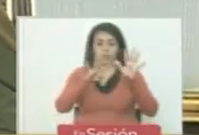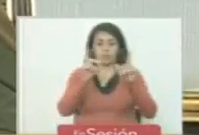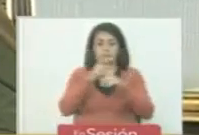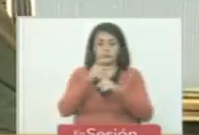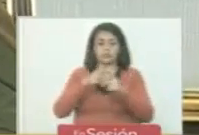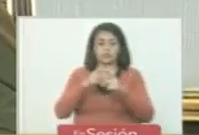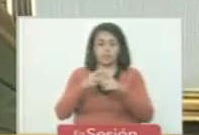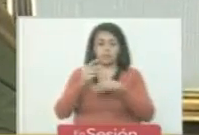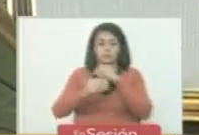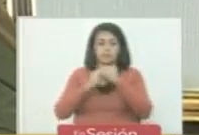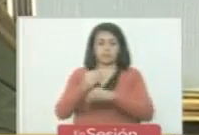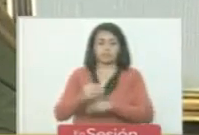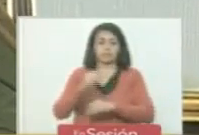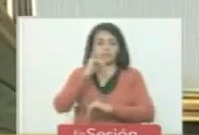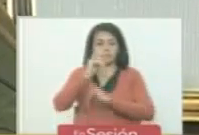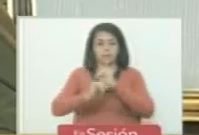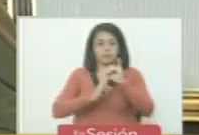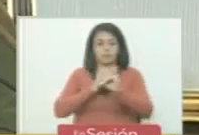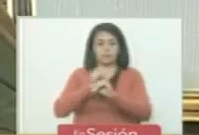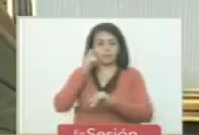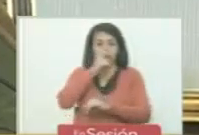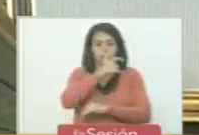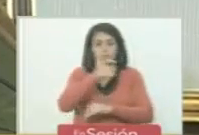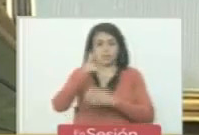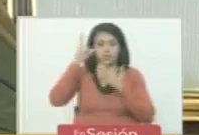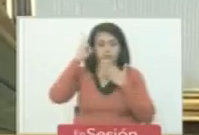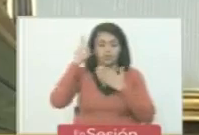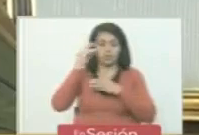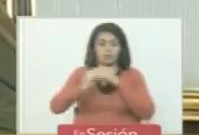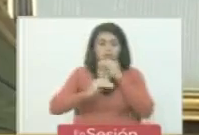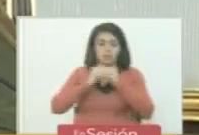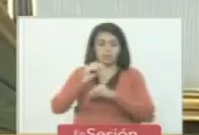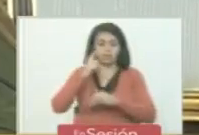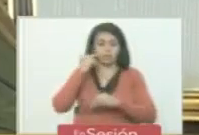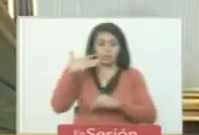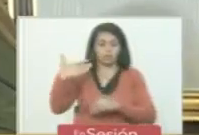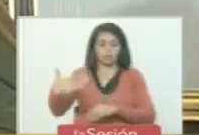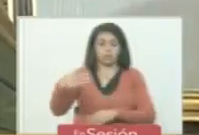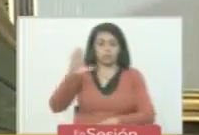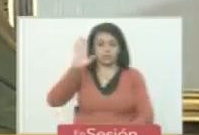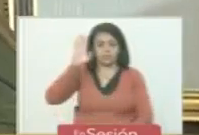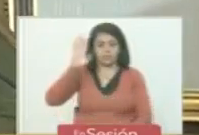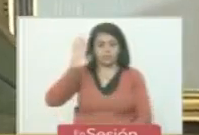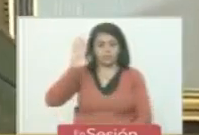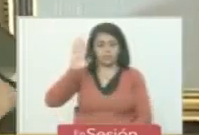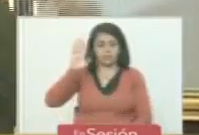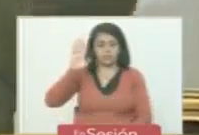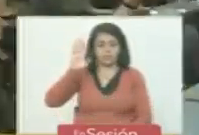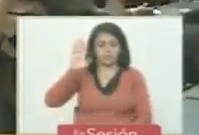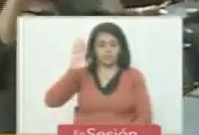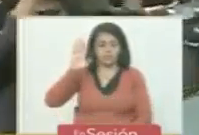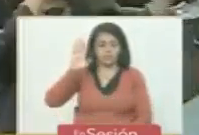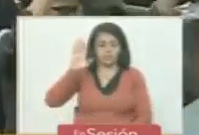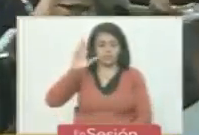agosto, el Día Internacional de los Pueblos Indígenas, sírvanse indicarlo con la señal de costumbre.